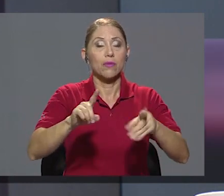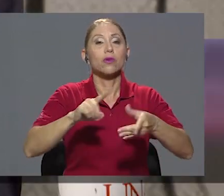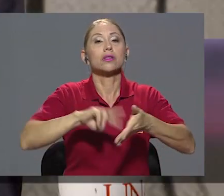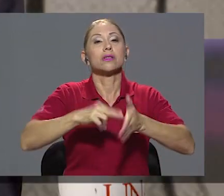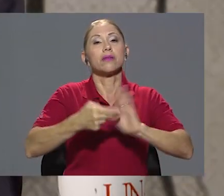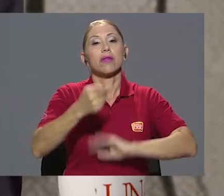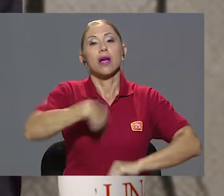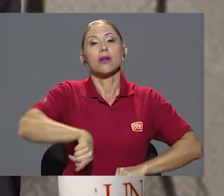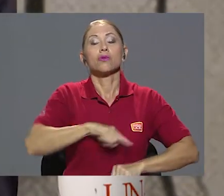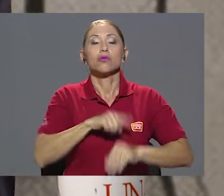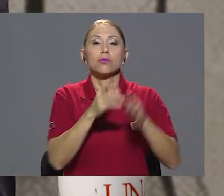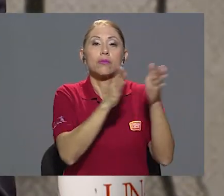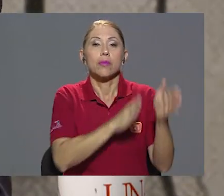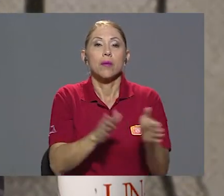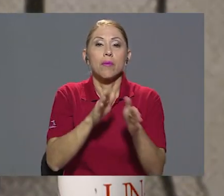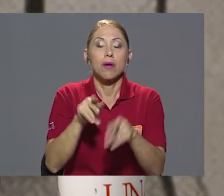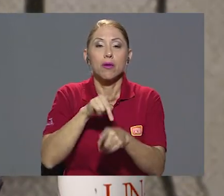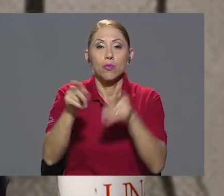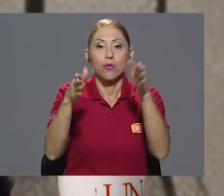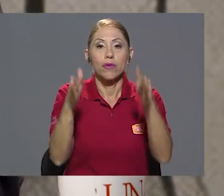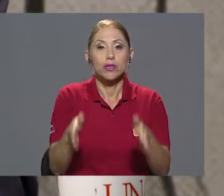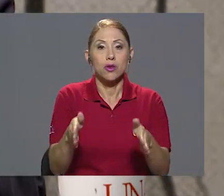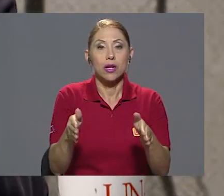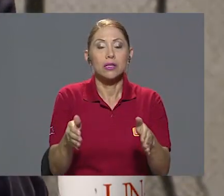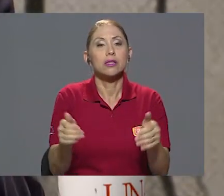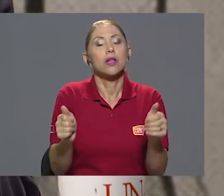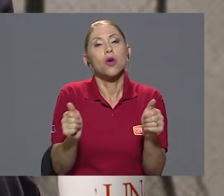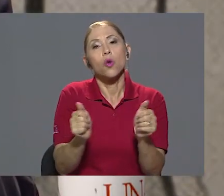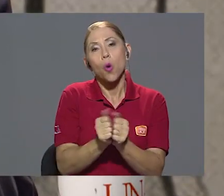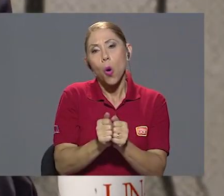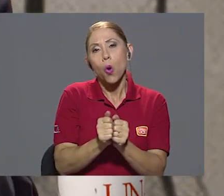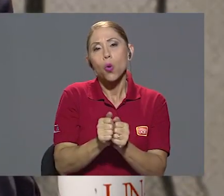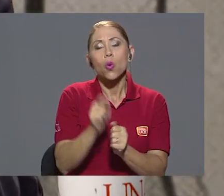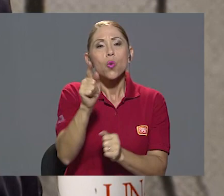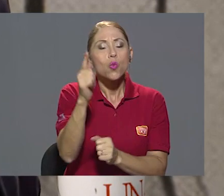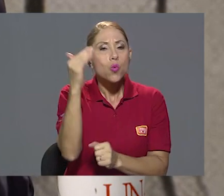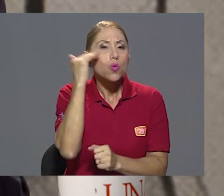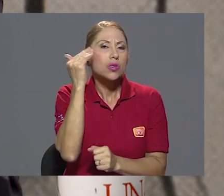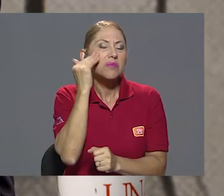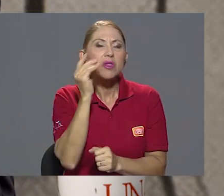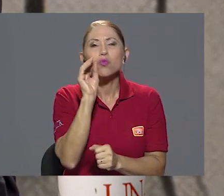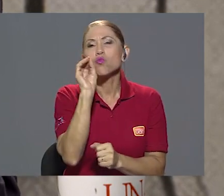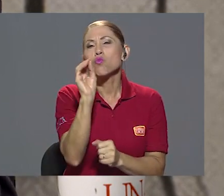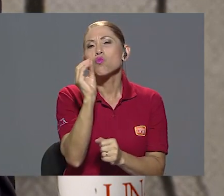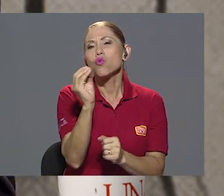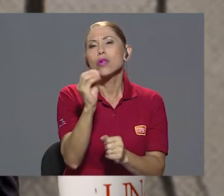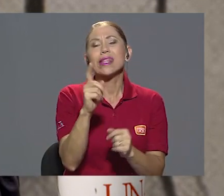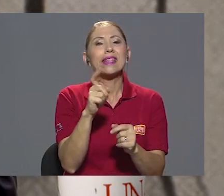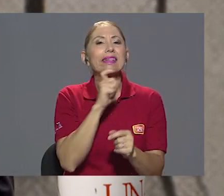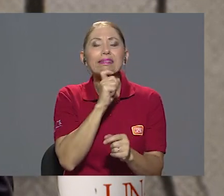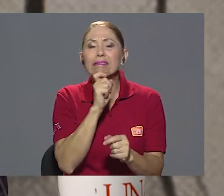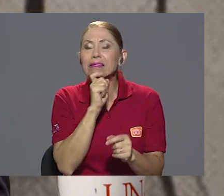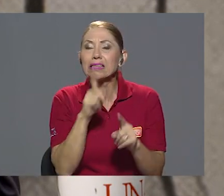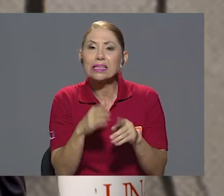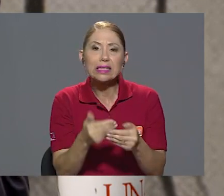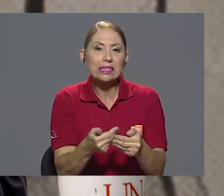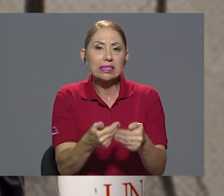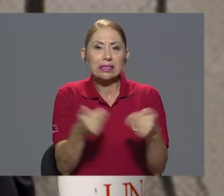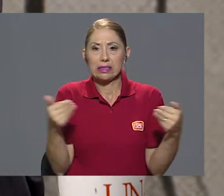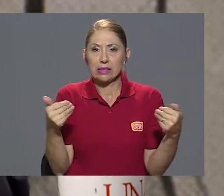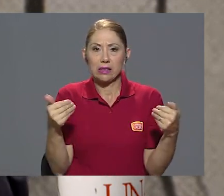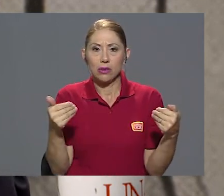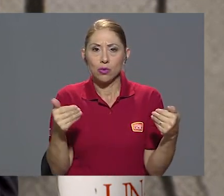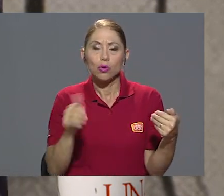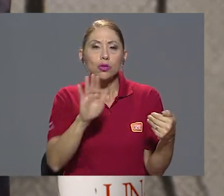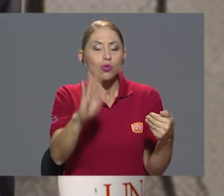formando profesionales con una formación muy distanciada de sus requerimientos en el ámbito profesional. Por eso es muy importante